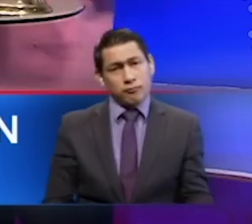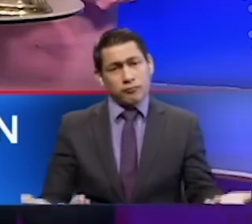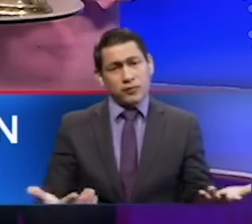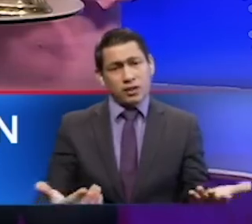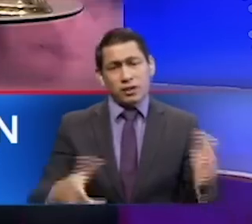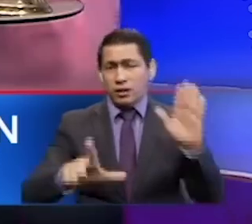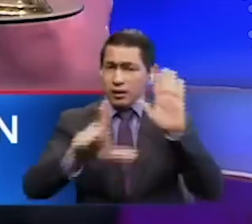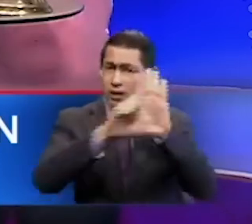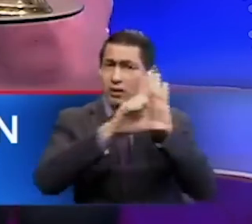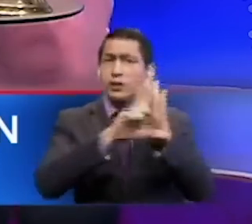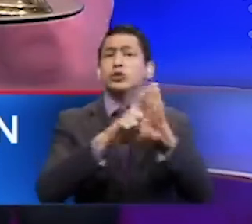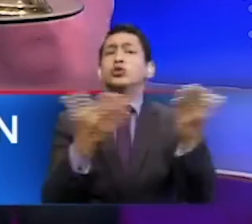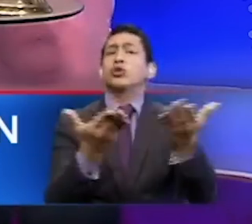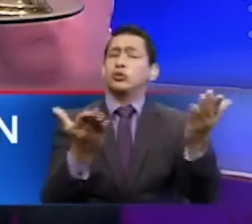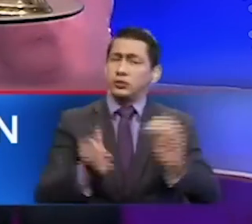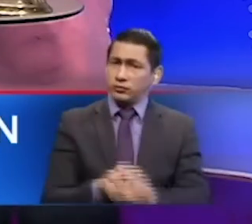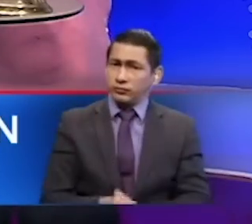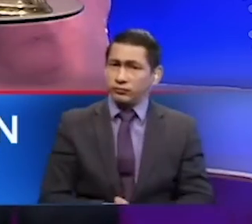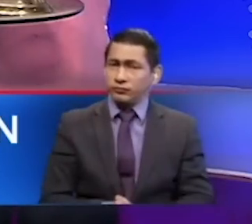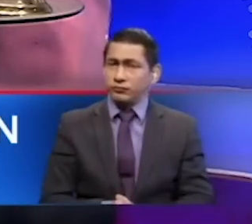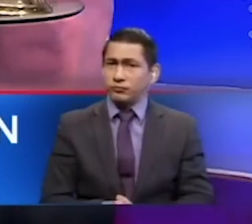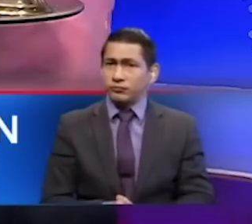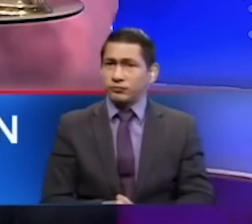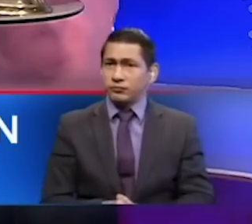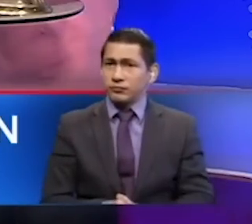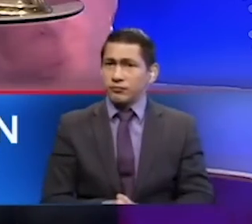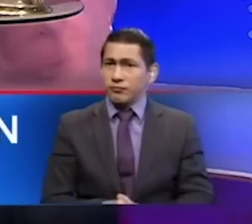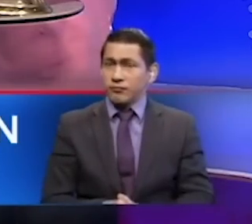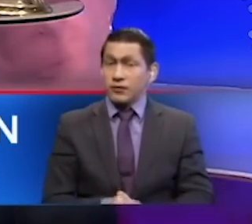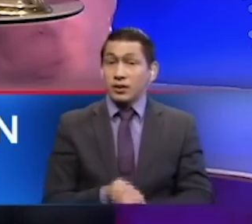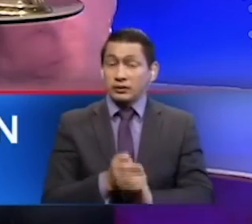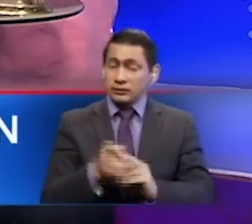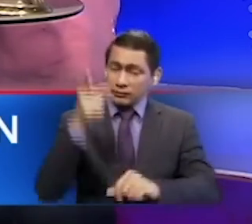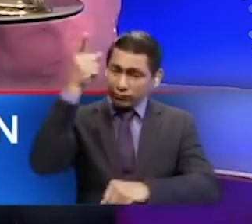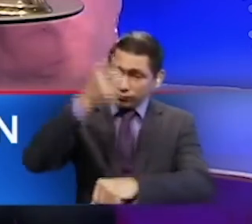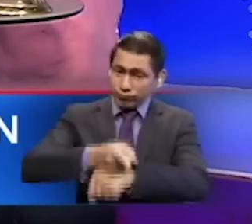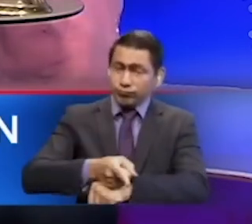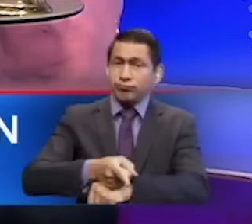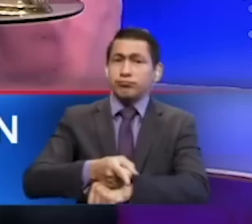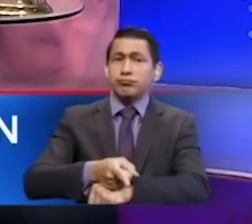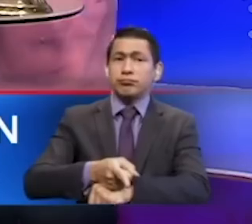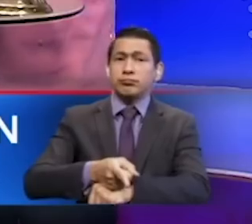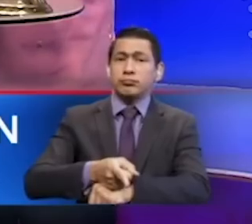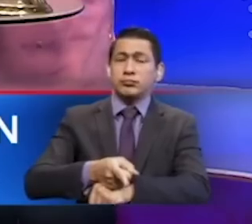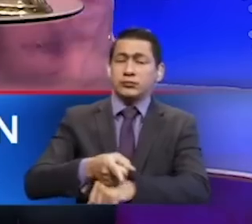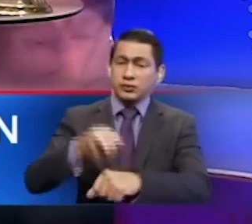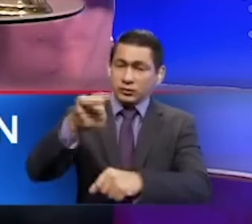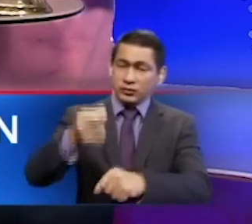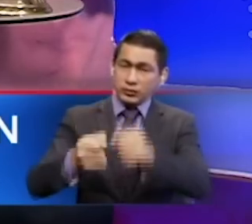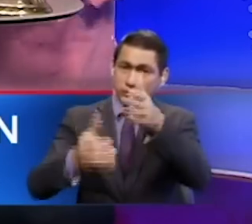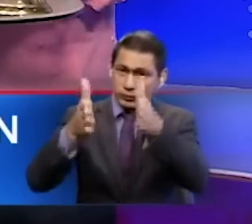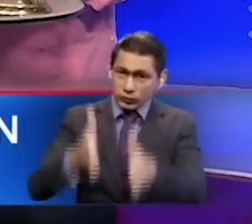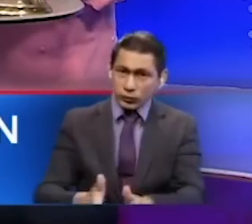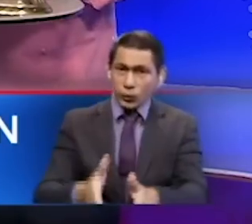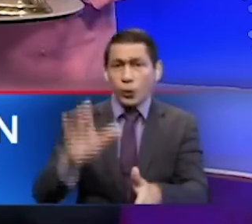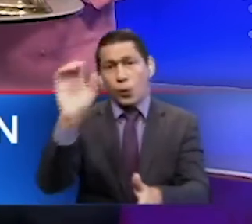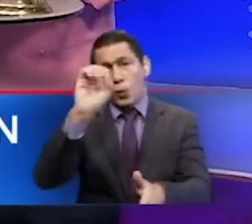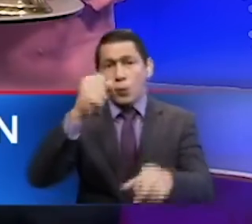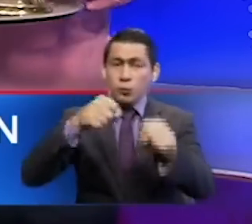básicas, pues, que rigen la conducta del chofer cuando está en el timón de un